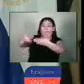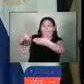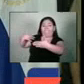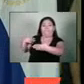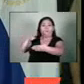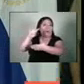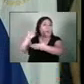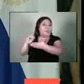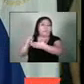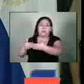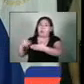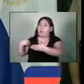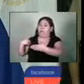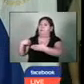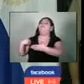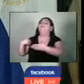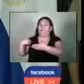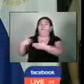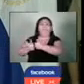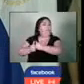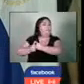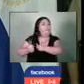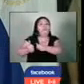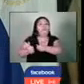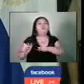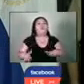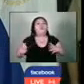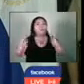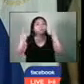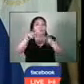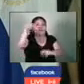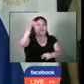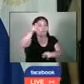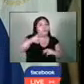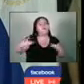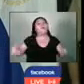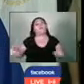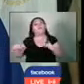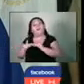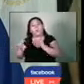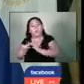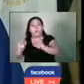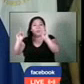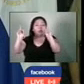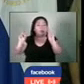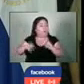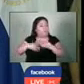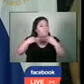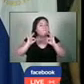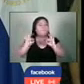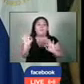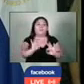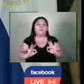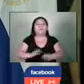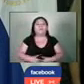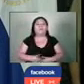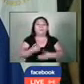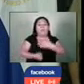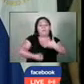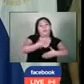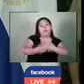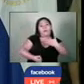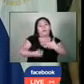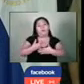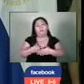años. Entonces, estamos invirtiendo en educación y estamos invirtiendo en cerrar la brecha digital. En estas